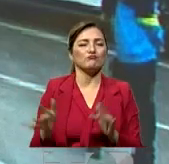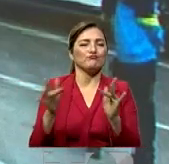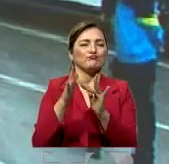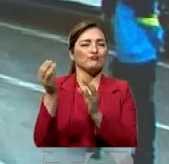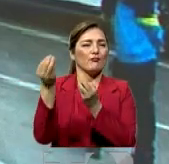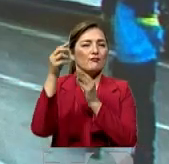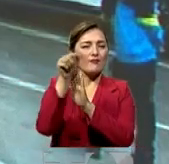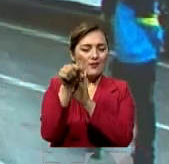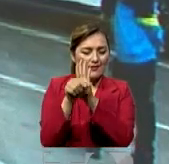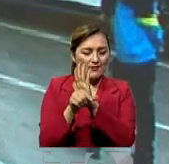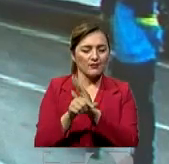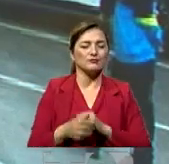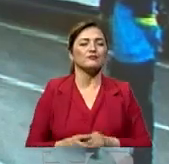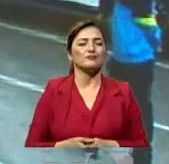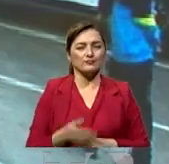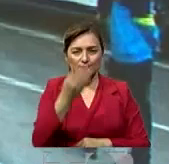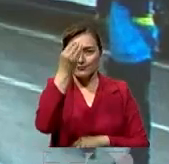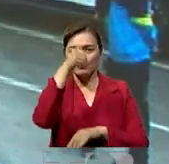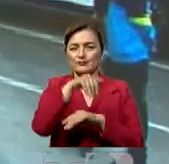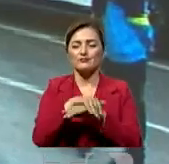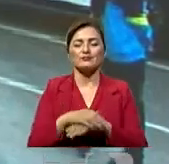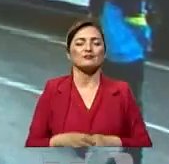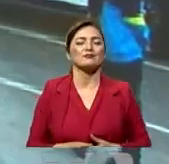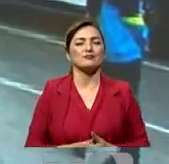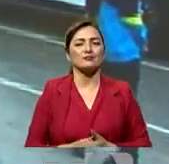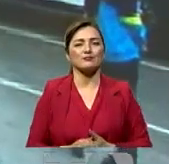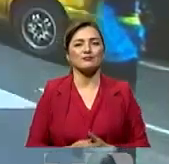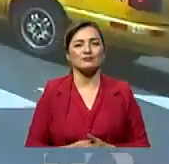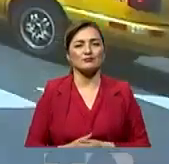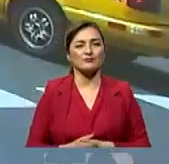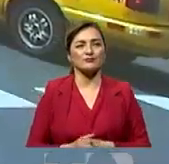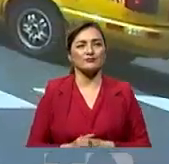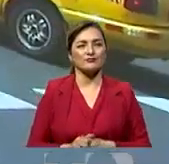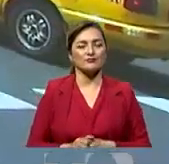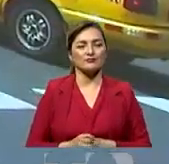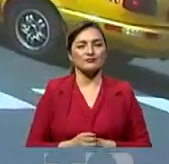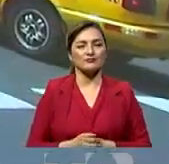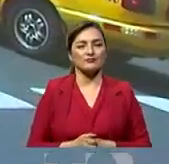los detalles de esta información. Edith, buenas tardes.